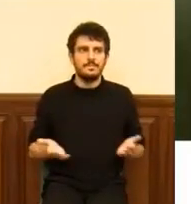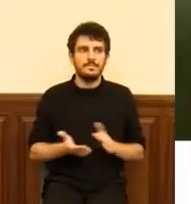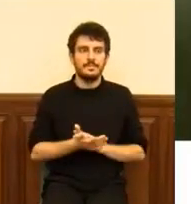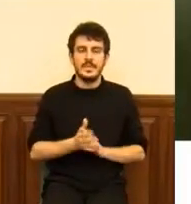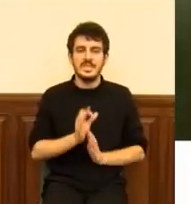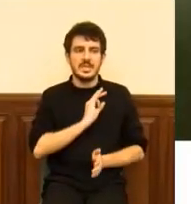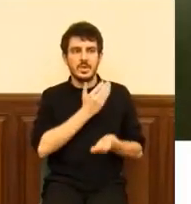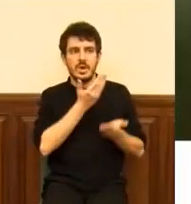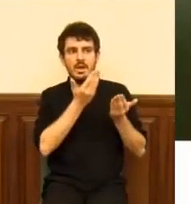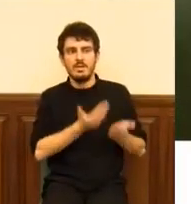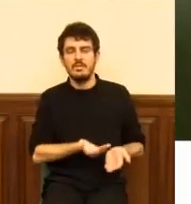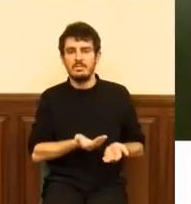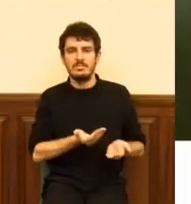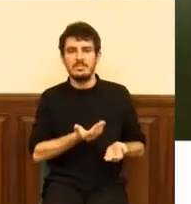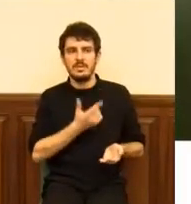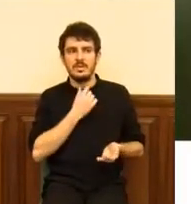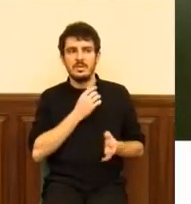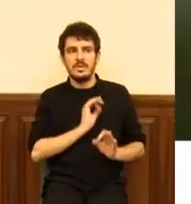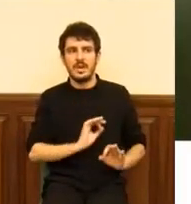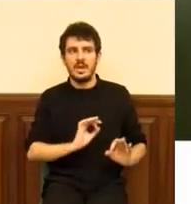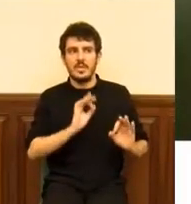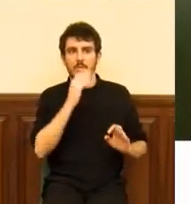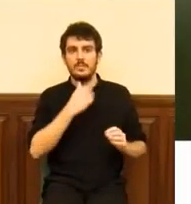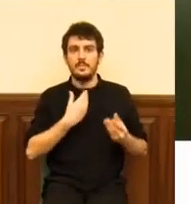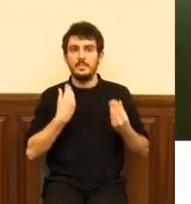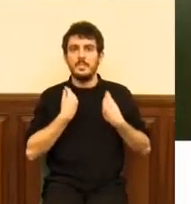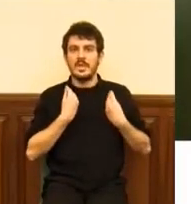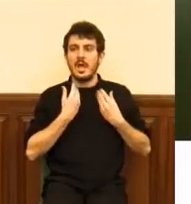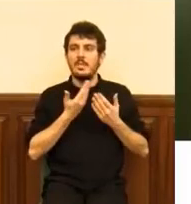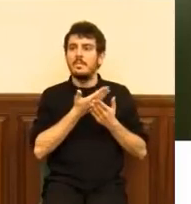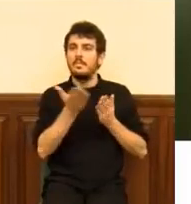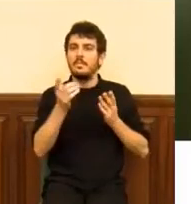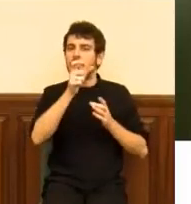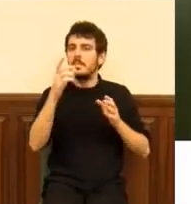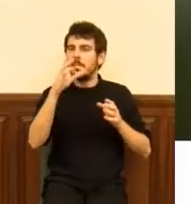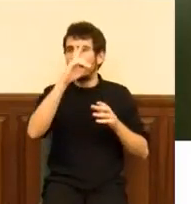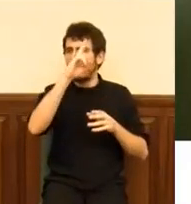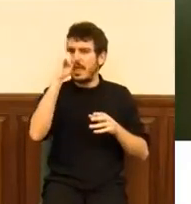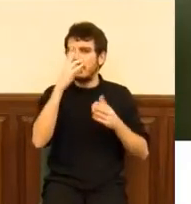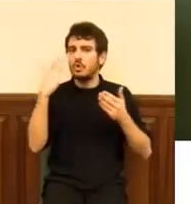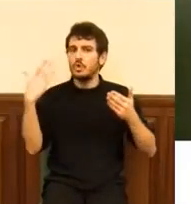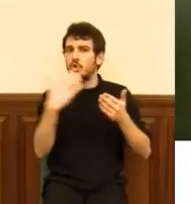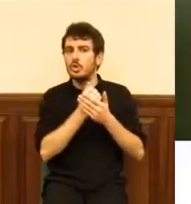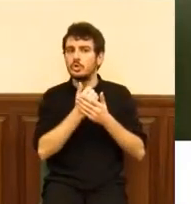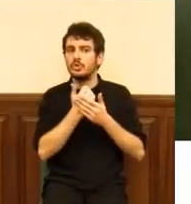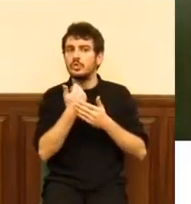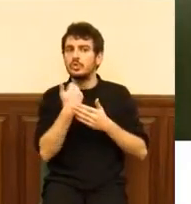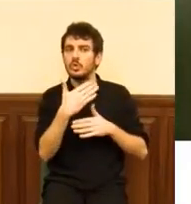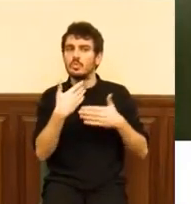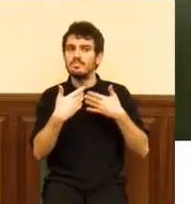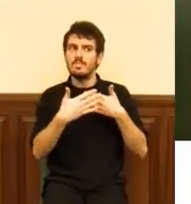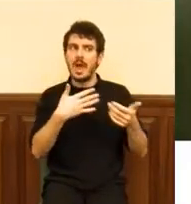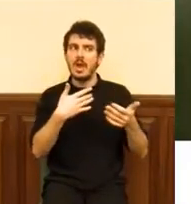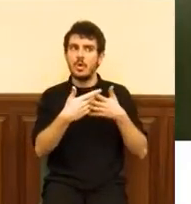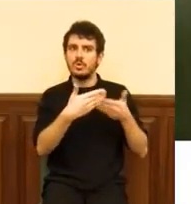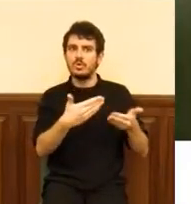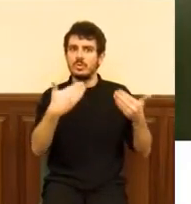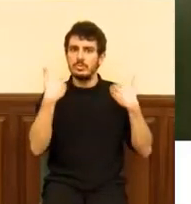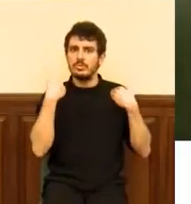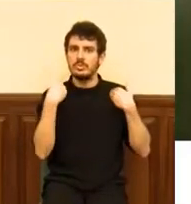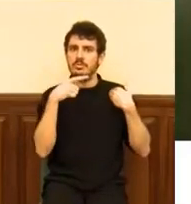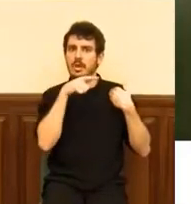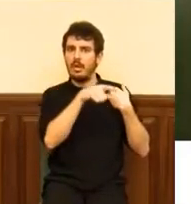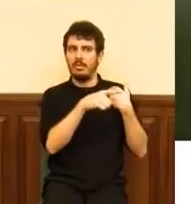esta señora, porque la vida de todos los madrileños y madrileñas es que está en sus manos.